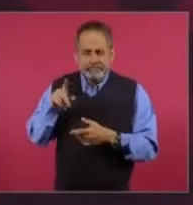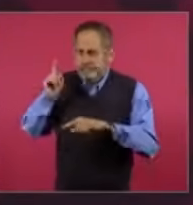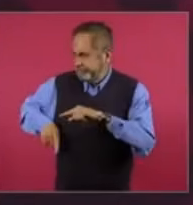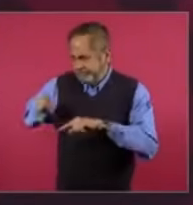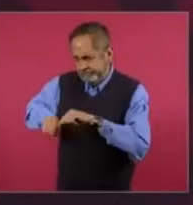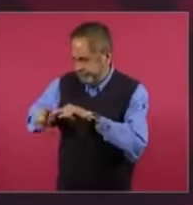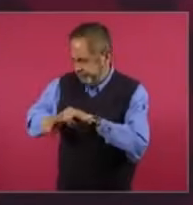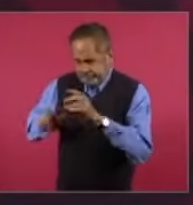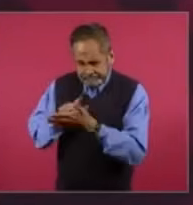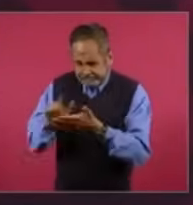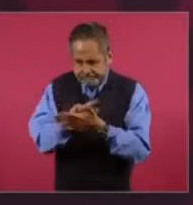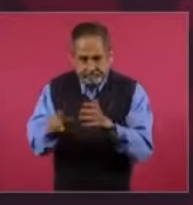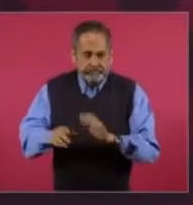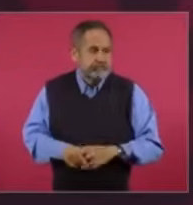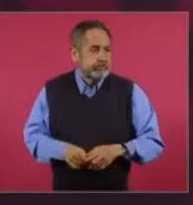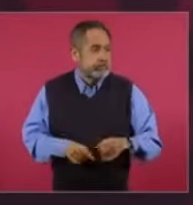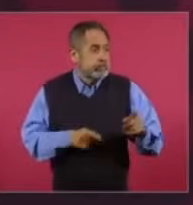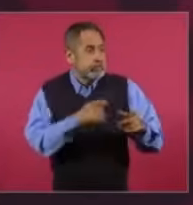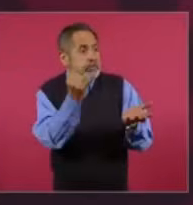de impuestos.